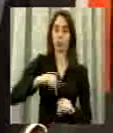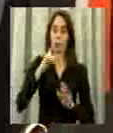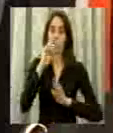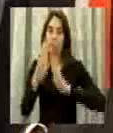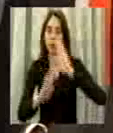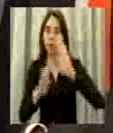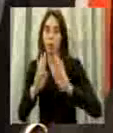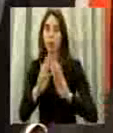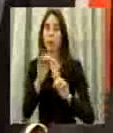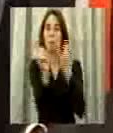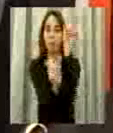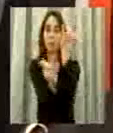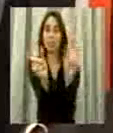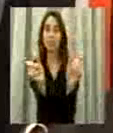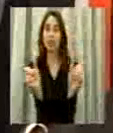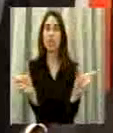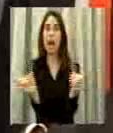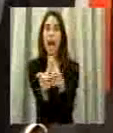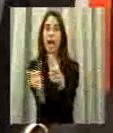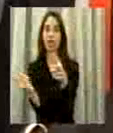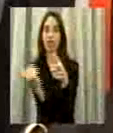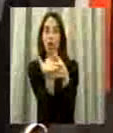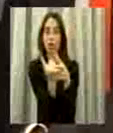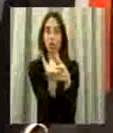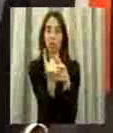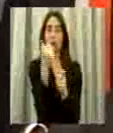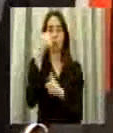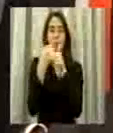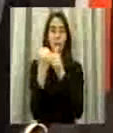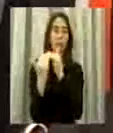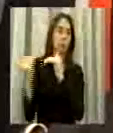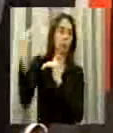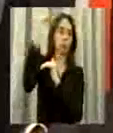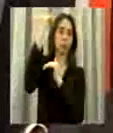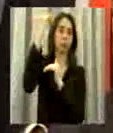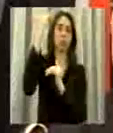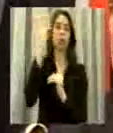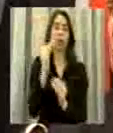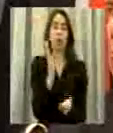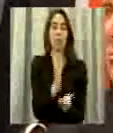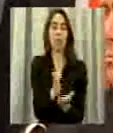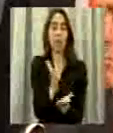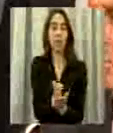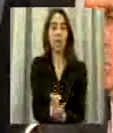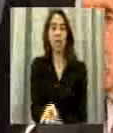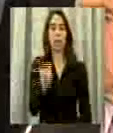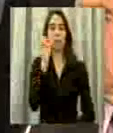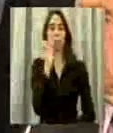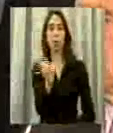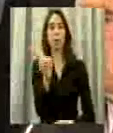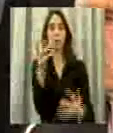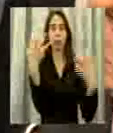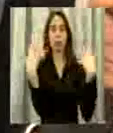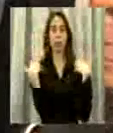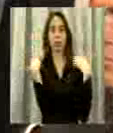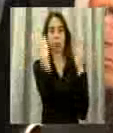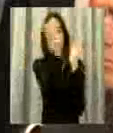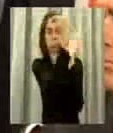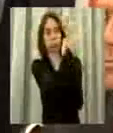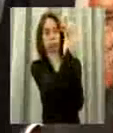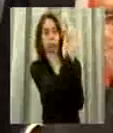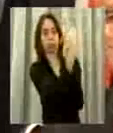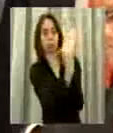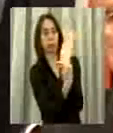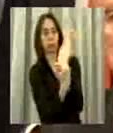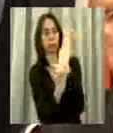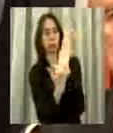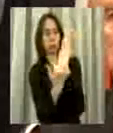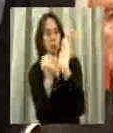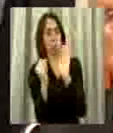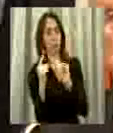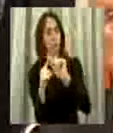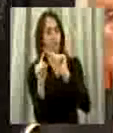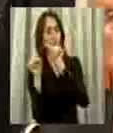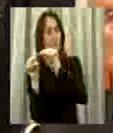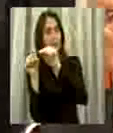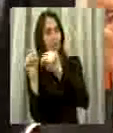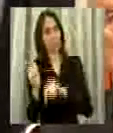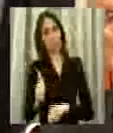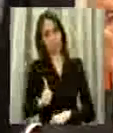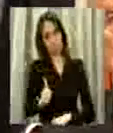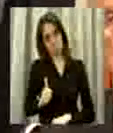cuidar que los consejeros sean profesionales de alto nivel, sujetos a deberes, prohibiciones y responsabilidades claramente establecidas y exigibles.